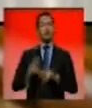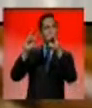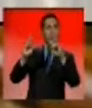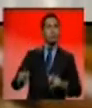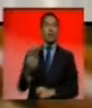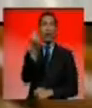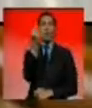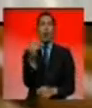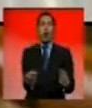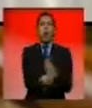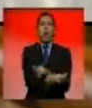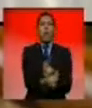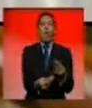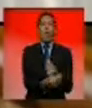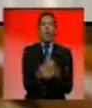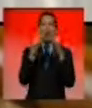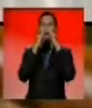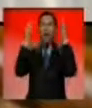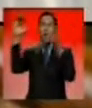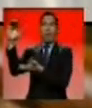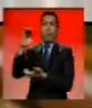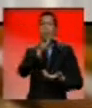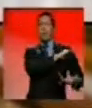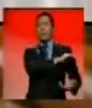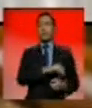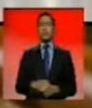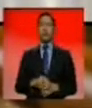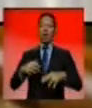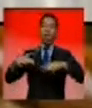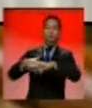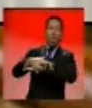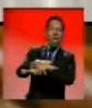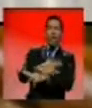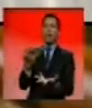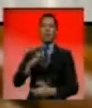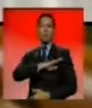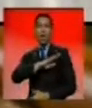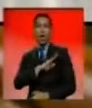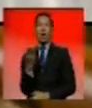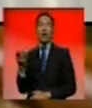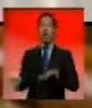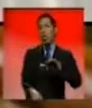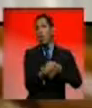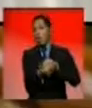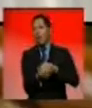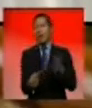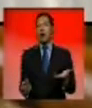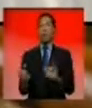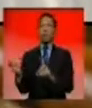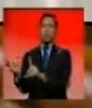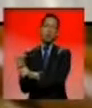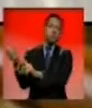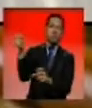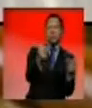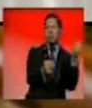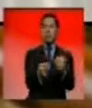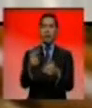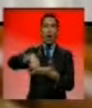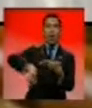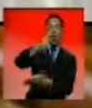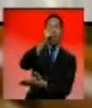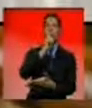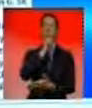posibles actos de corrupción cometidos en la estatal petrolera. De estos casos, 16 están en investigación previa, 7 en instrucción fiscal y 1